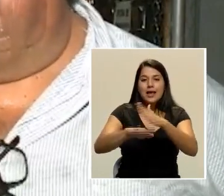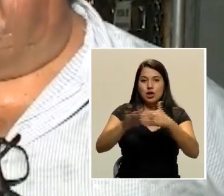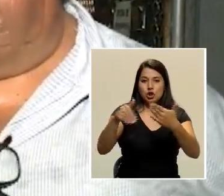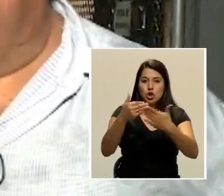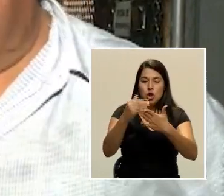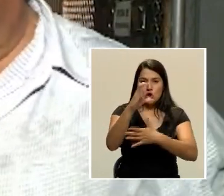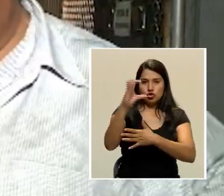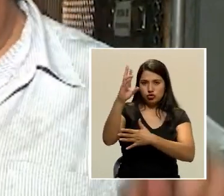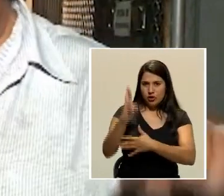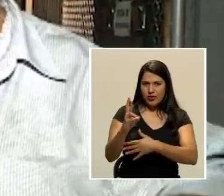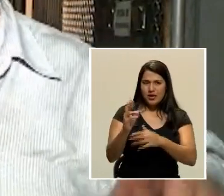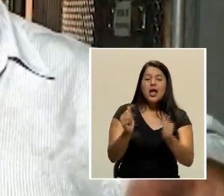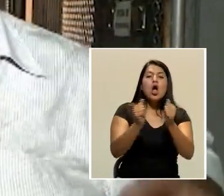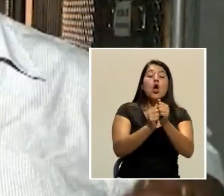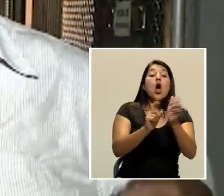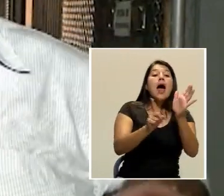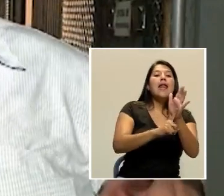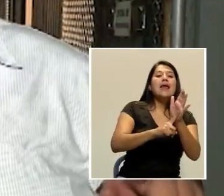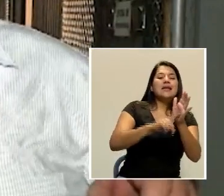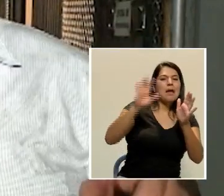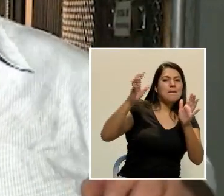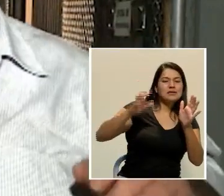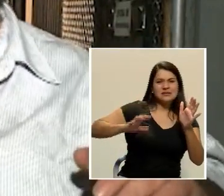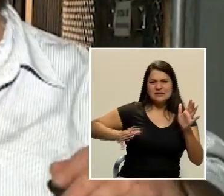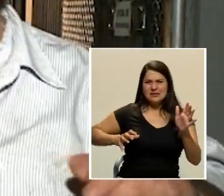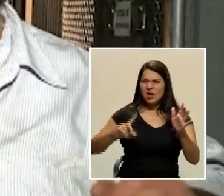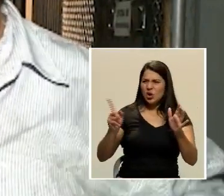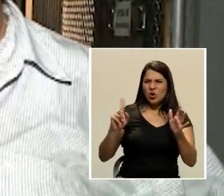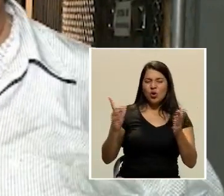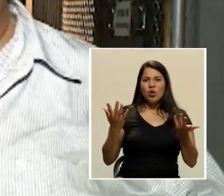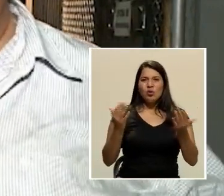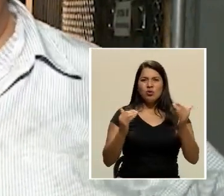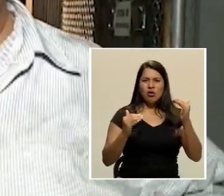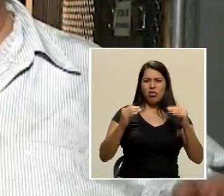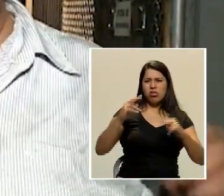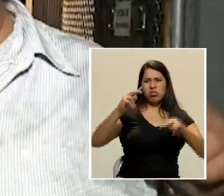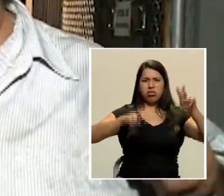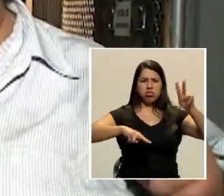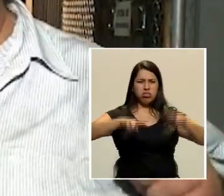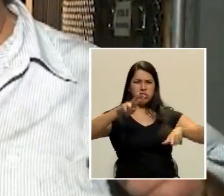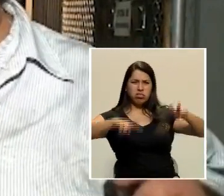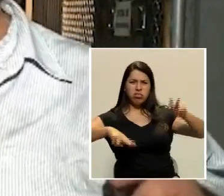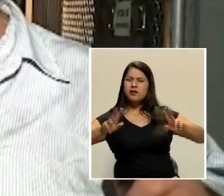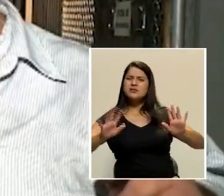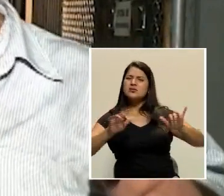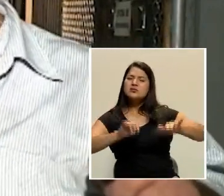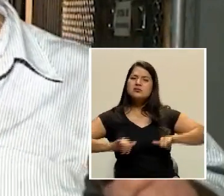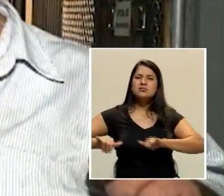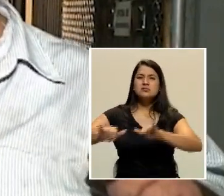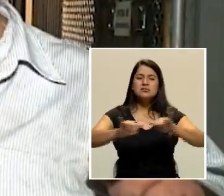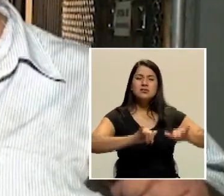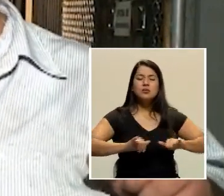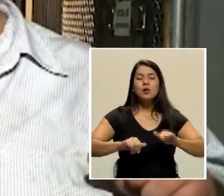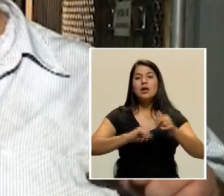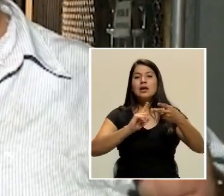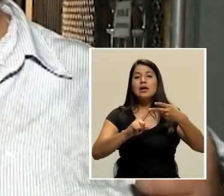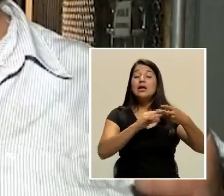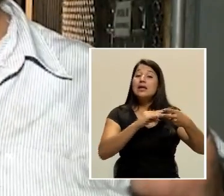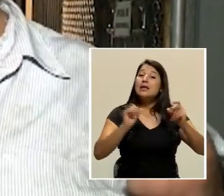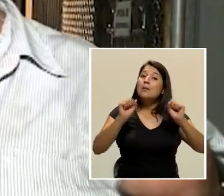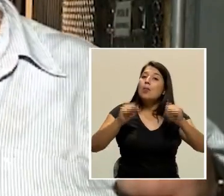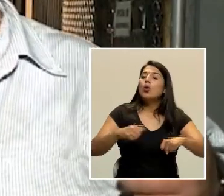llegaron. Bueno, entre varios de los acuerdos que llegamos es poder tener una restricción vehicular unificada en todo